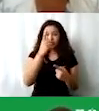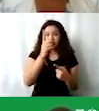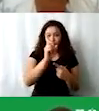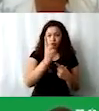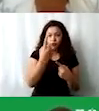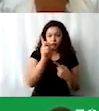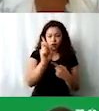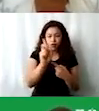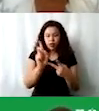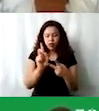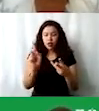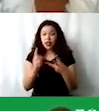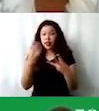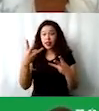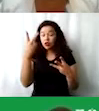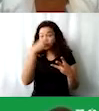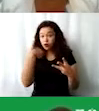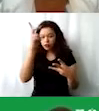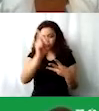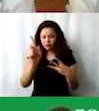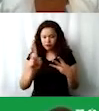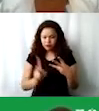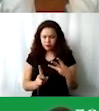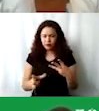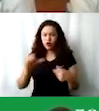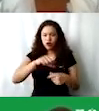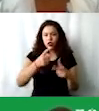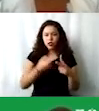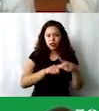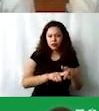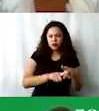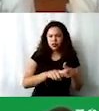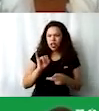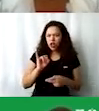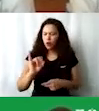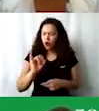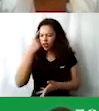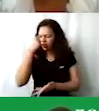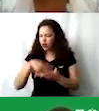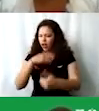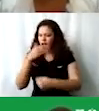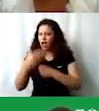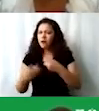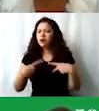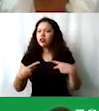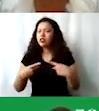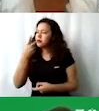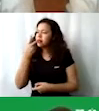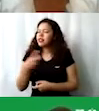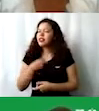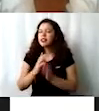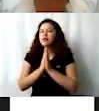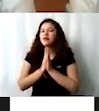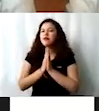días. Hoy iniciamos y terminamos, si no me equivoco, el jueves. Si alguien me puede